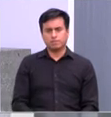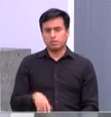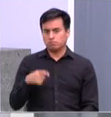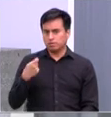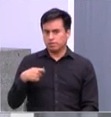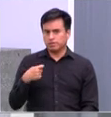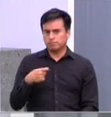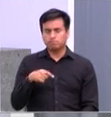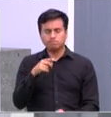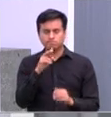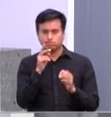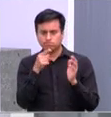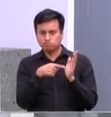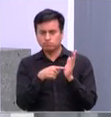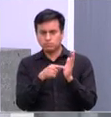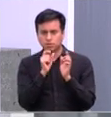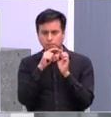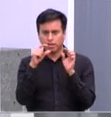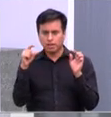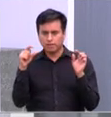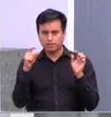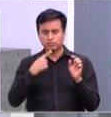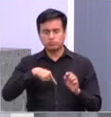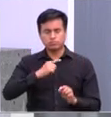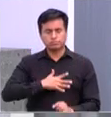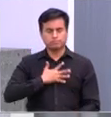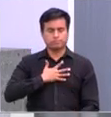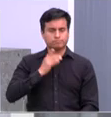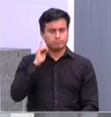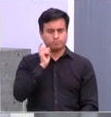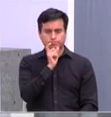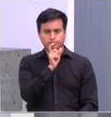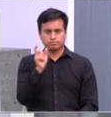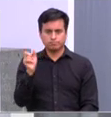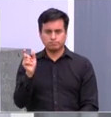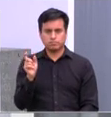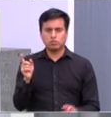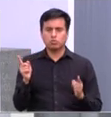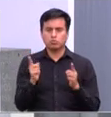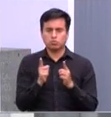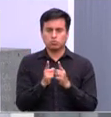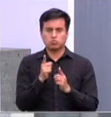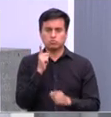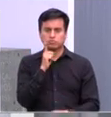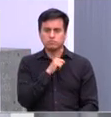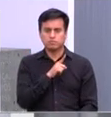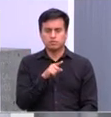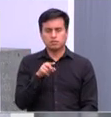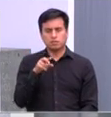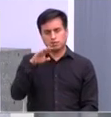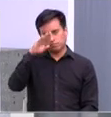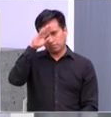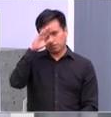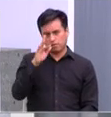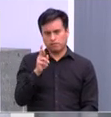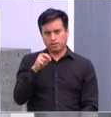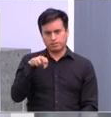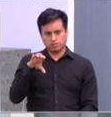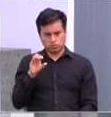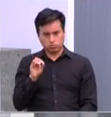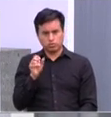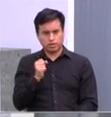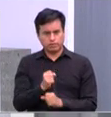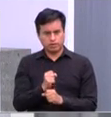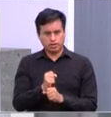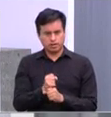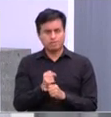pena que resuenen estas palabras en nosotros. Y concluyo. El Papa Francisco trabaja